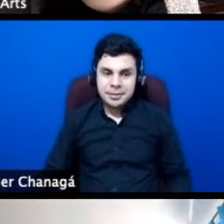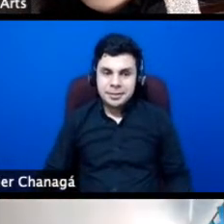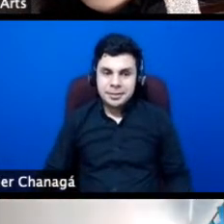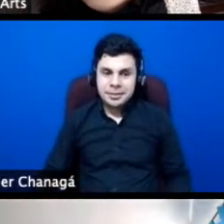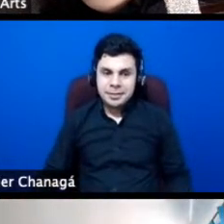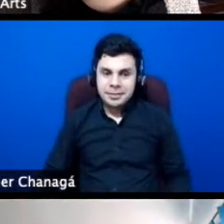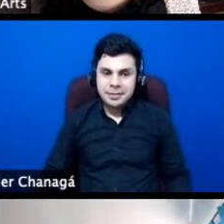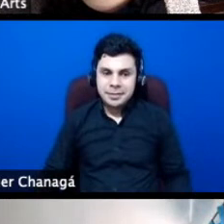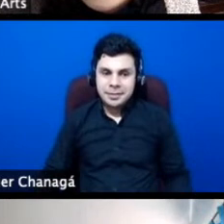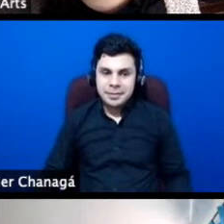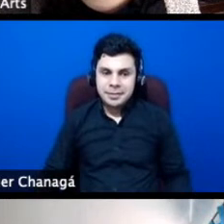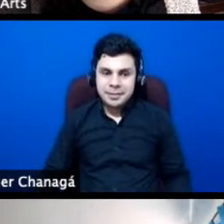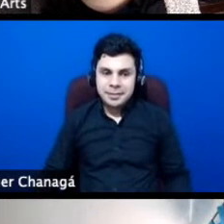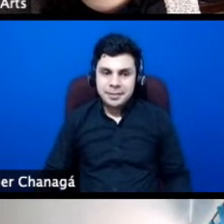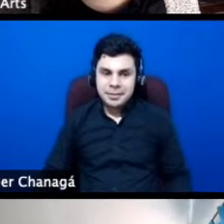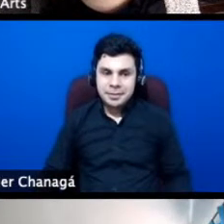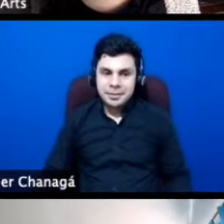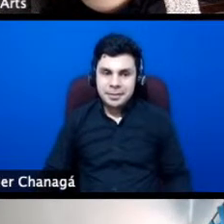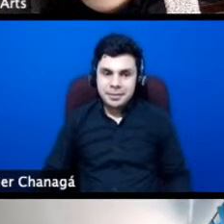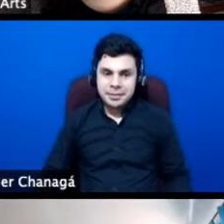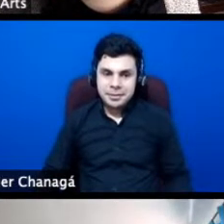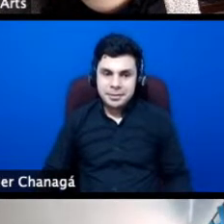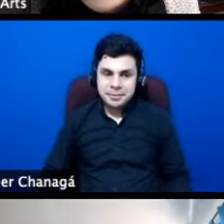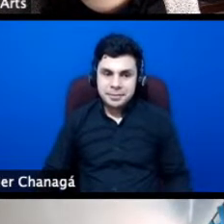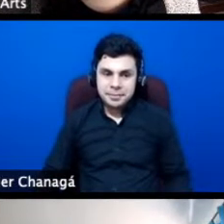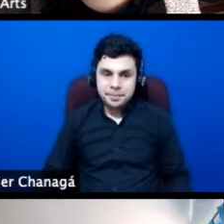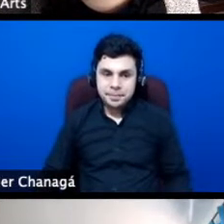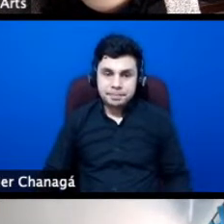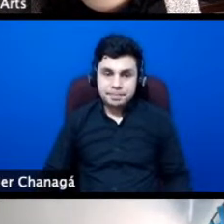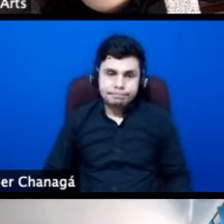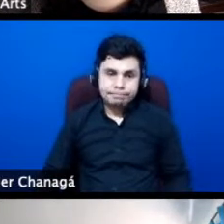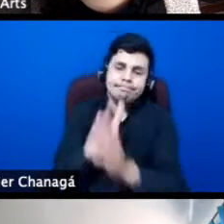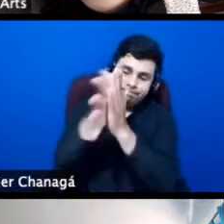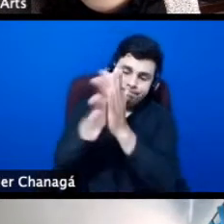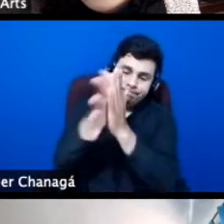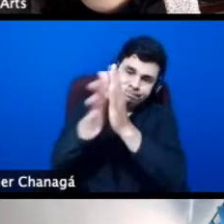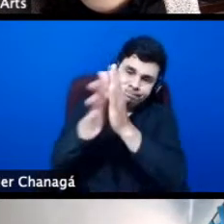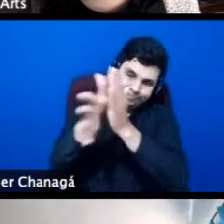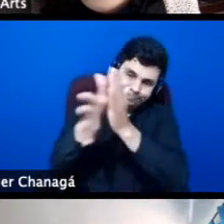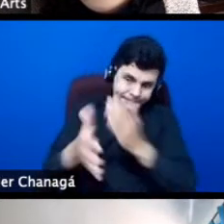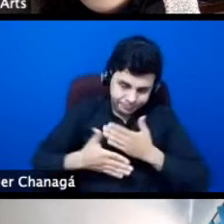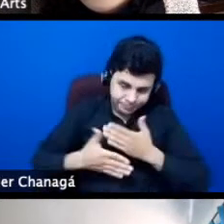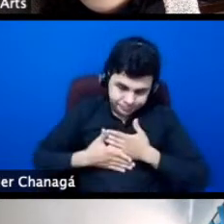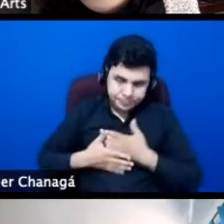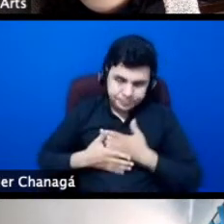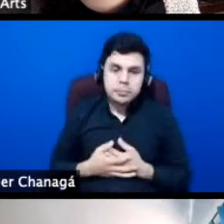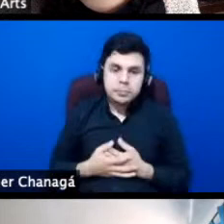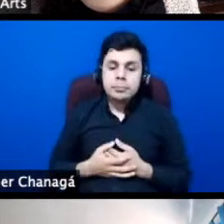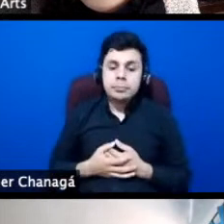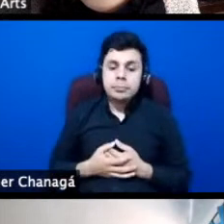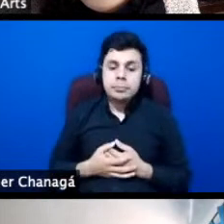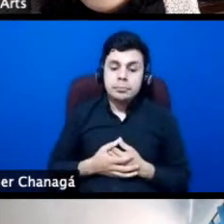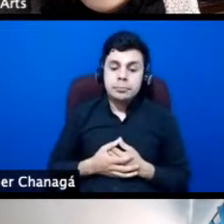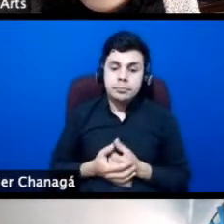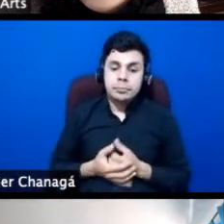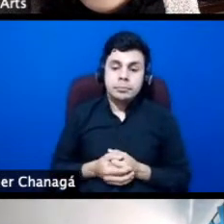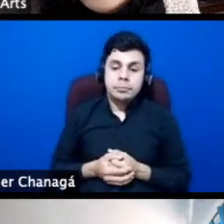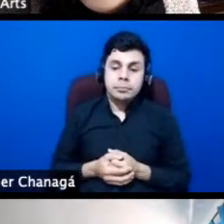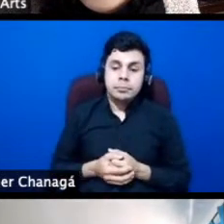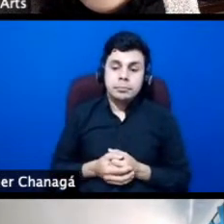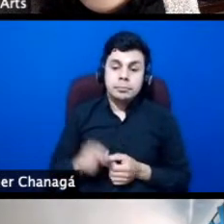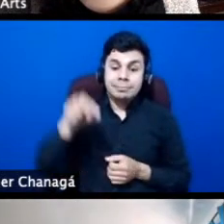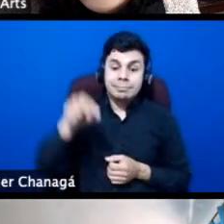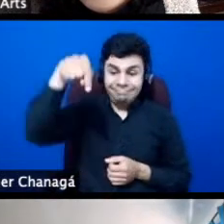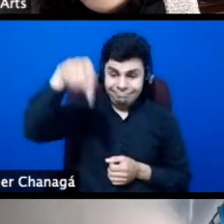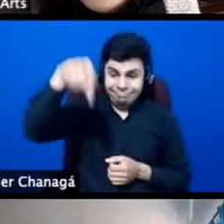A ver, Colombia es un país que tiene, ya lleva ya más de 50 años sumido en